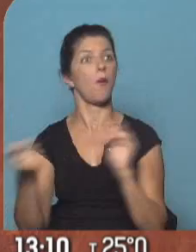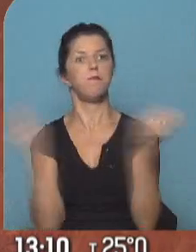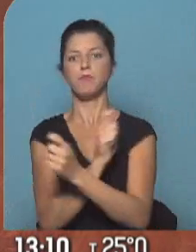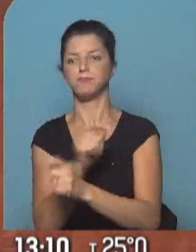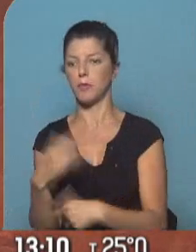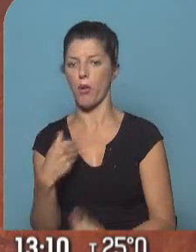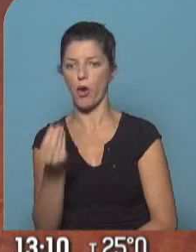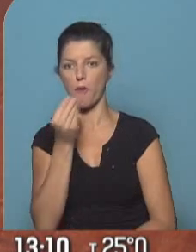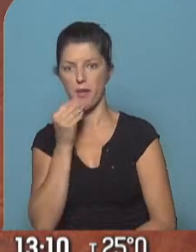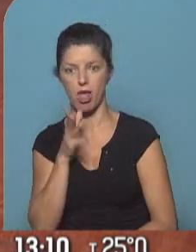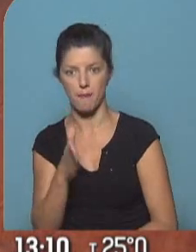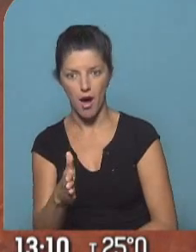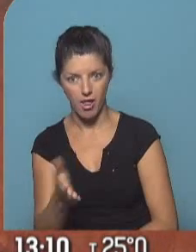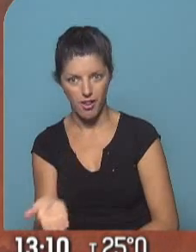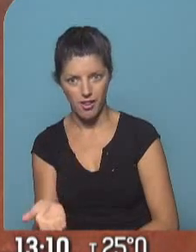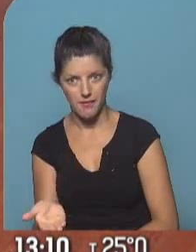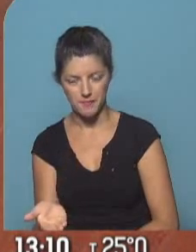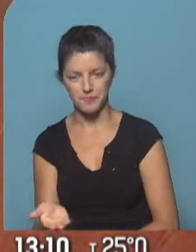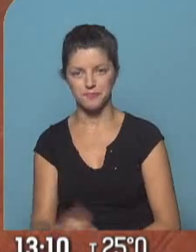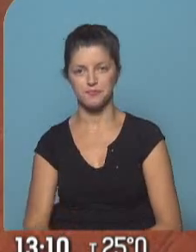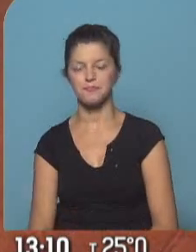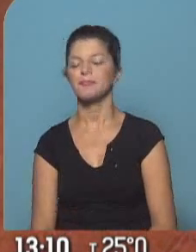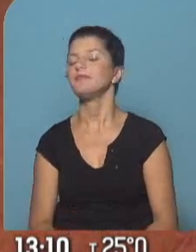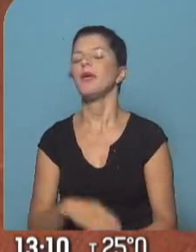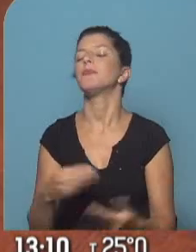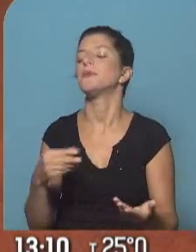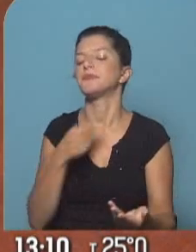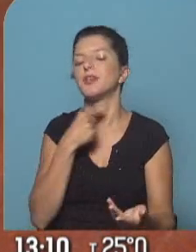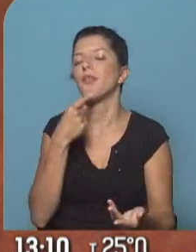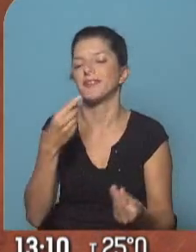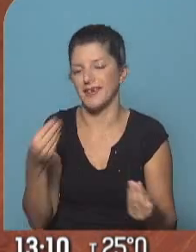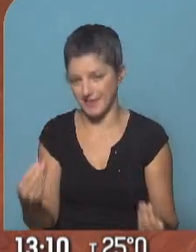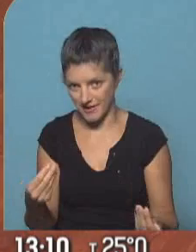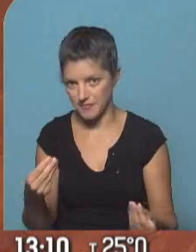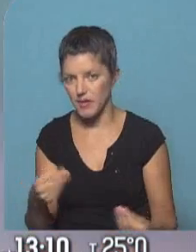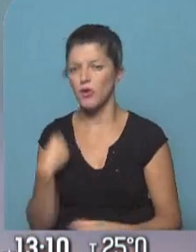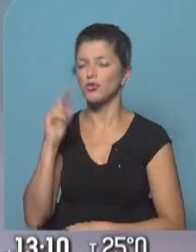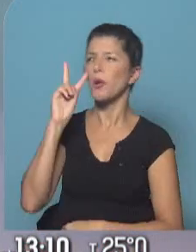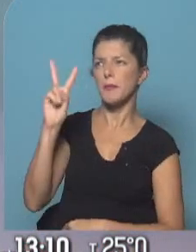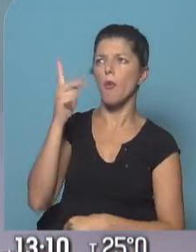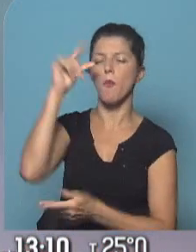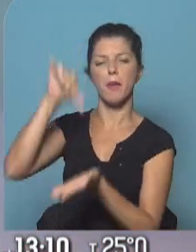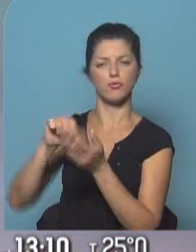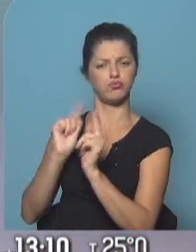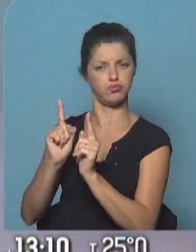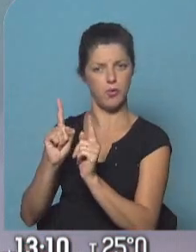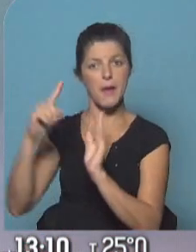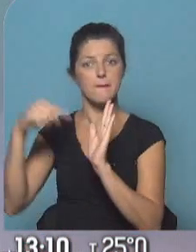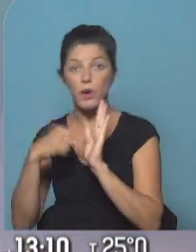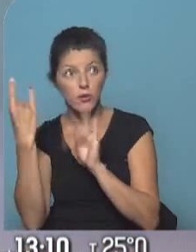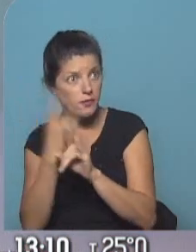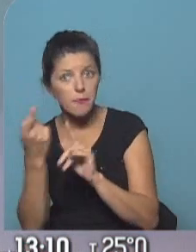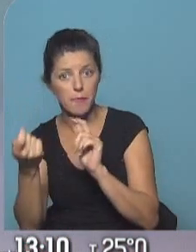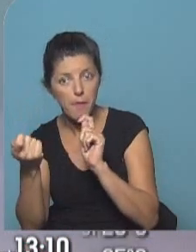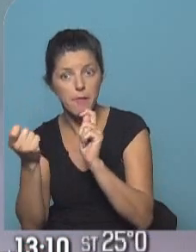Lo que quiero decir es que está completamente, a pesar de que veamos que es una roca dura, va cambiando todo el tiempo. Y el que sobrevive en el país es el que se adapta a los